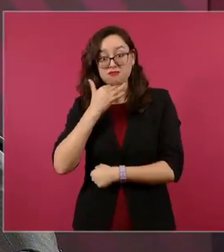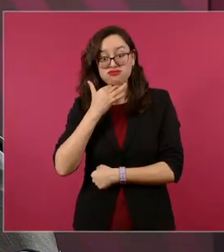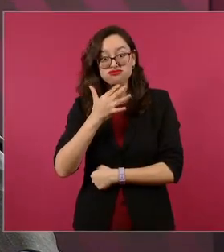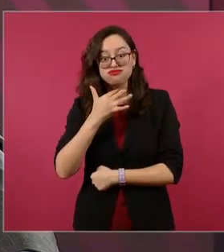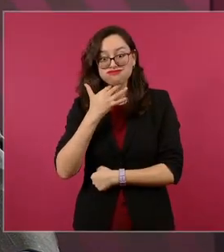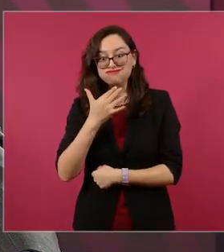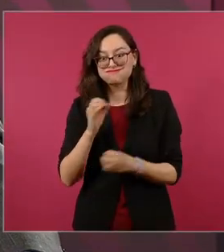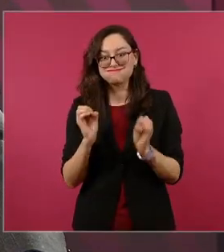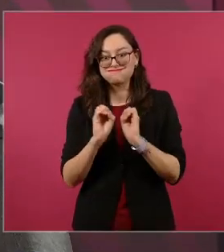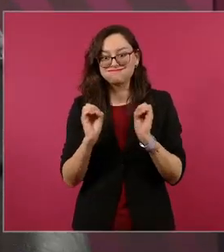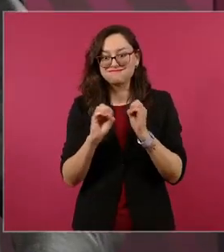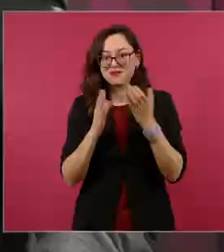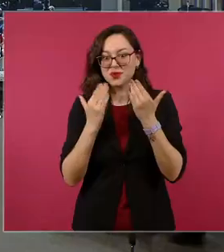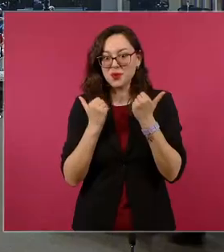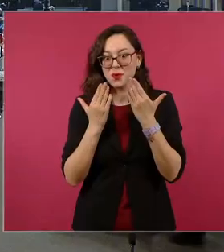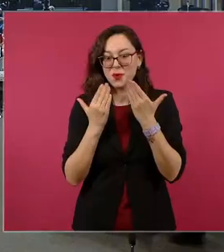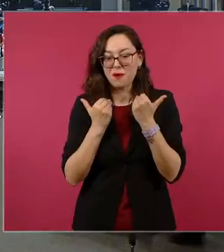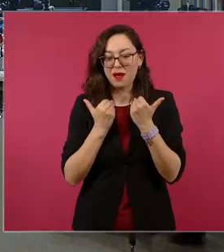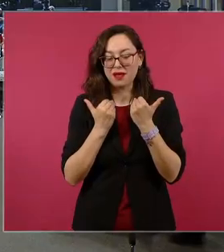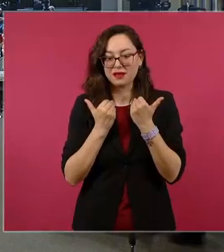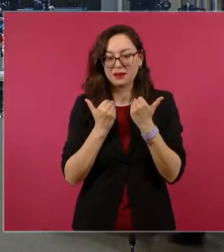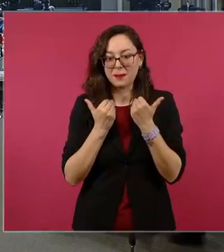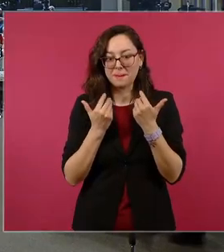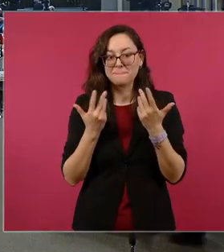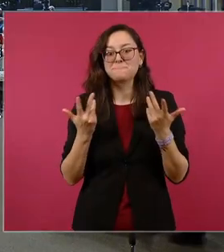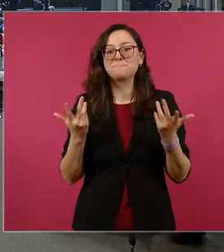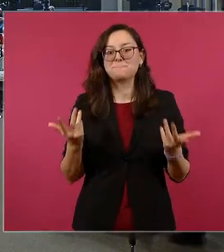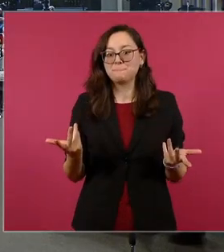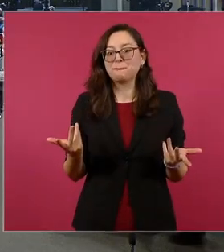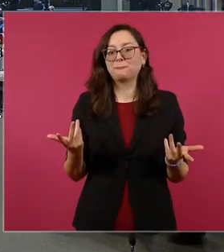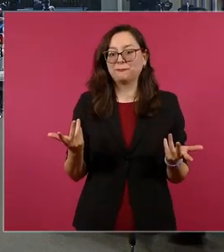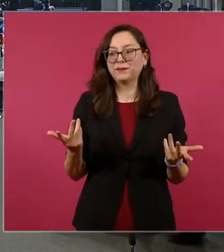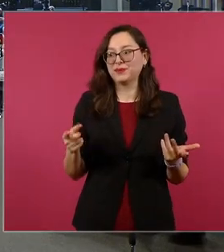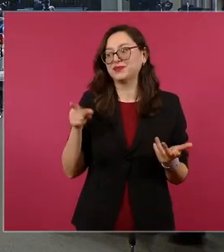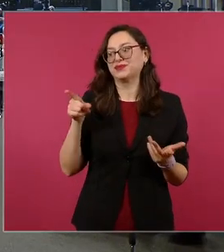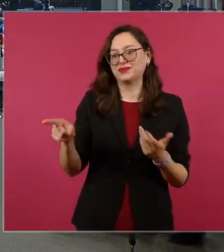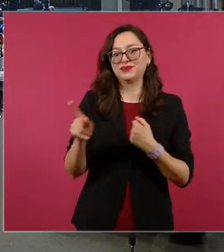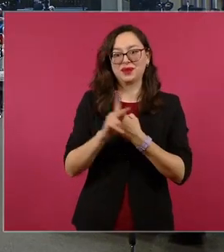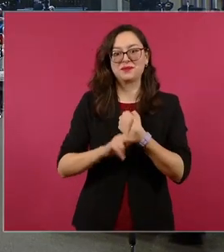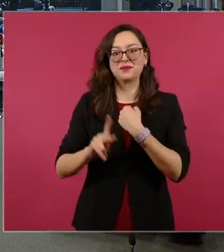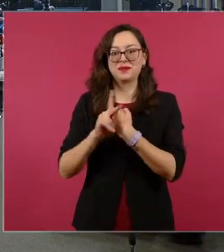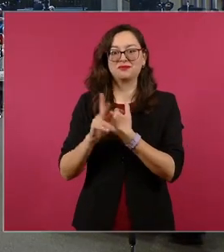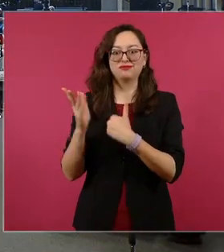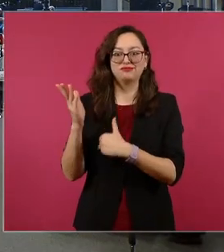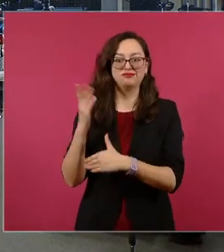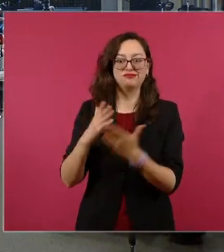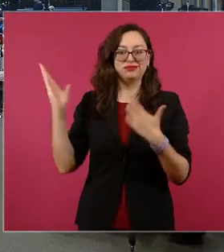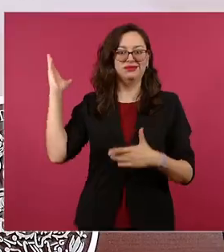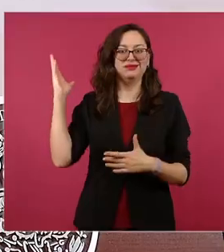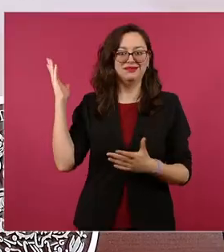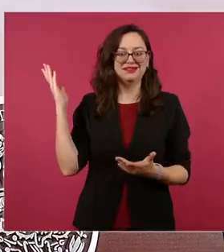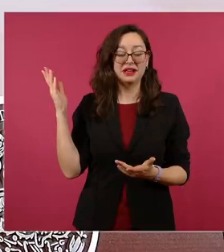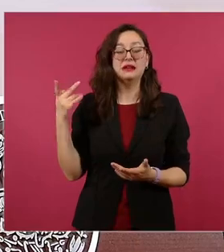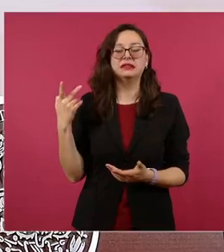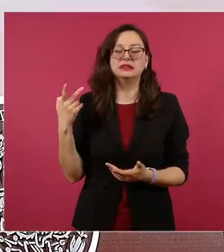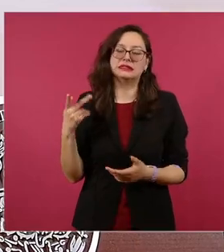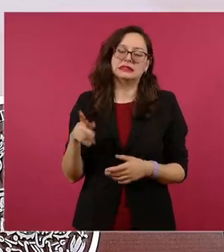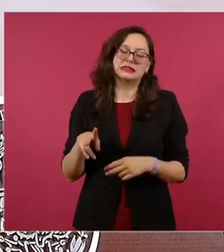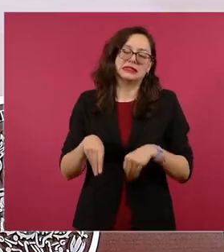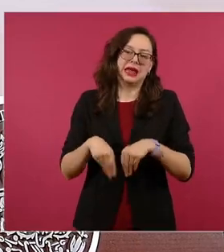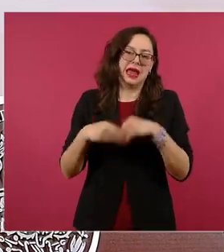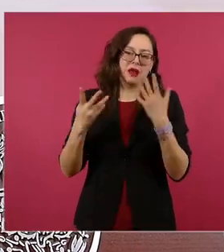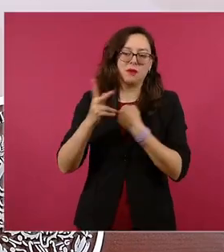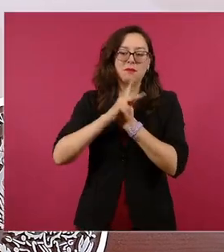Bueno, pero eso explica por qué es, claro, no son países con mucha población, pero también explica el por